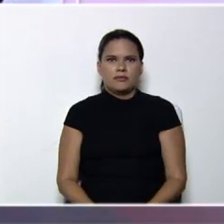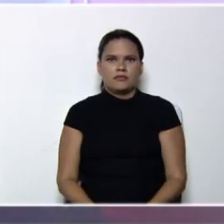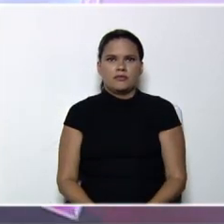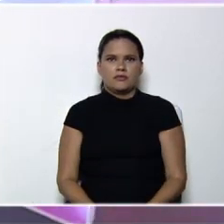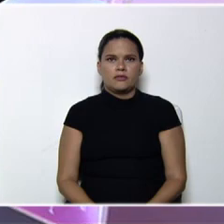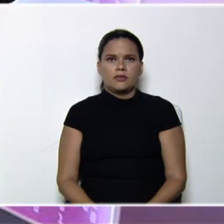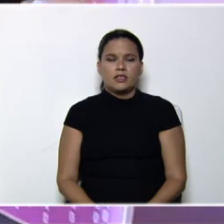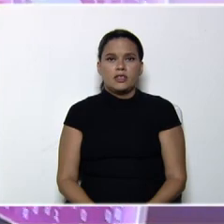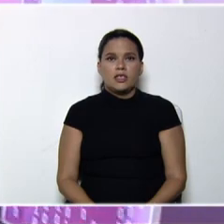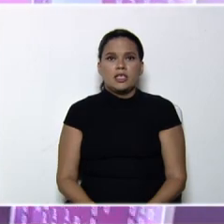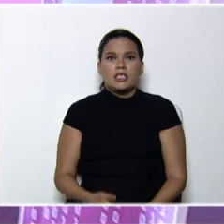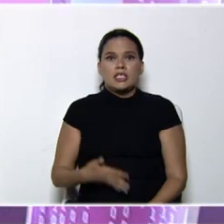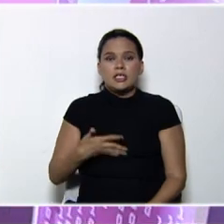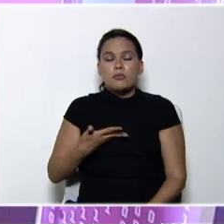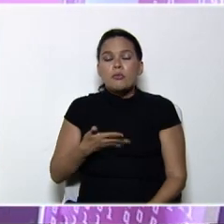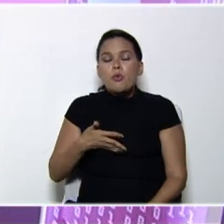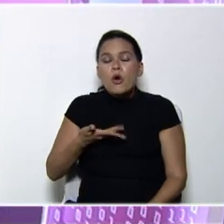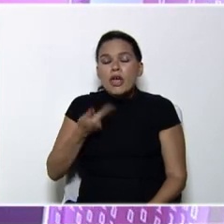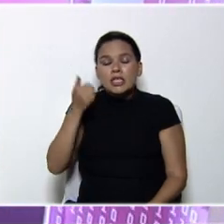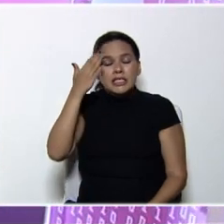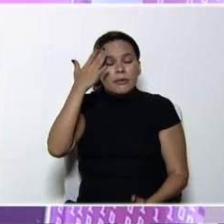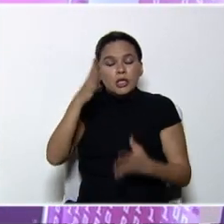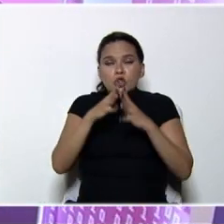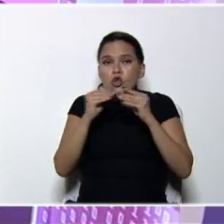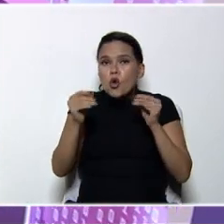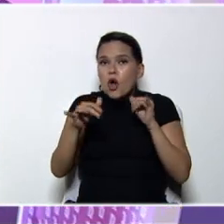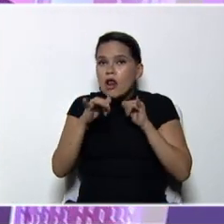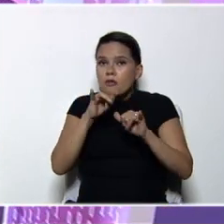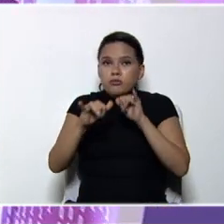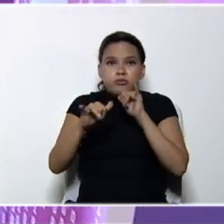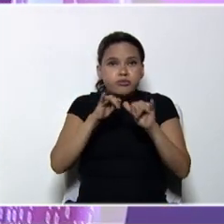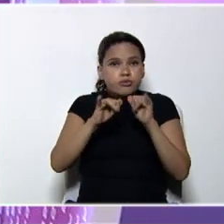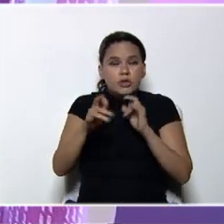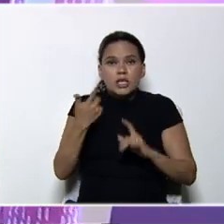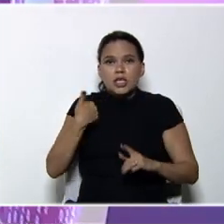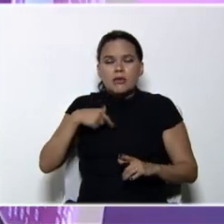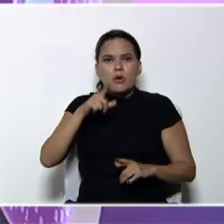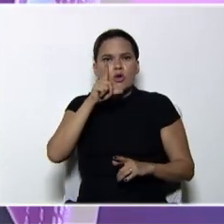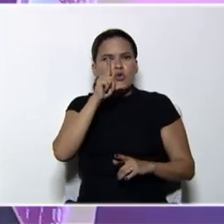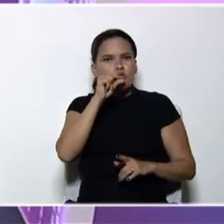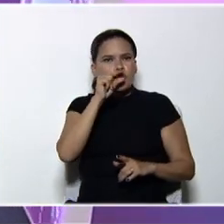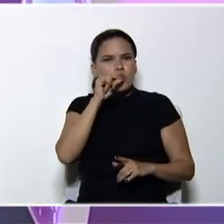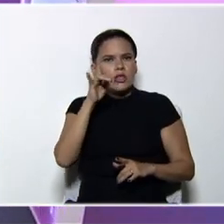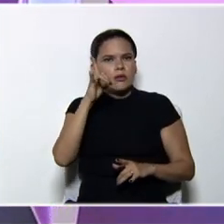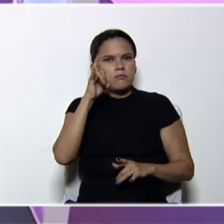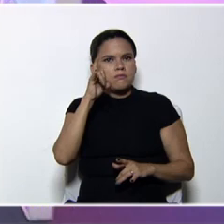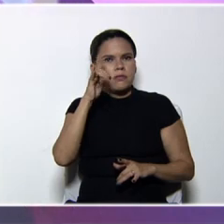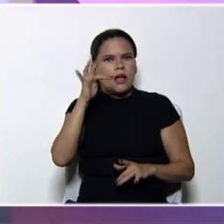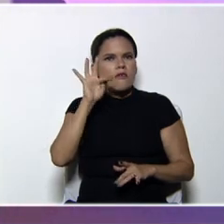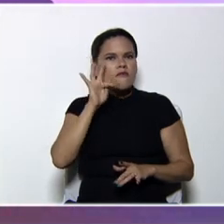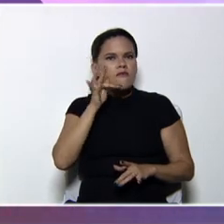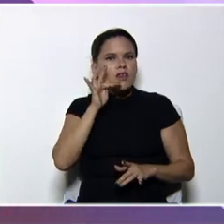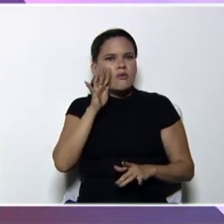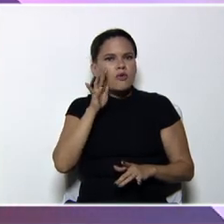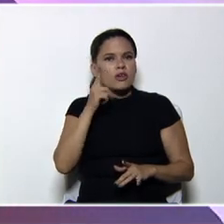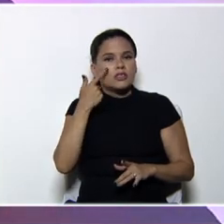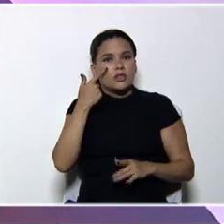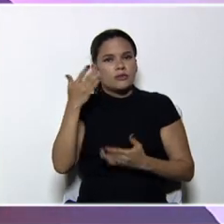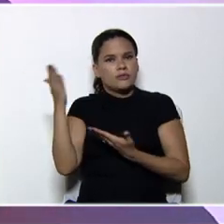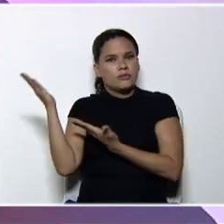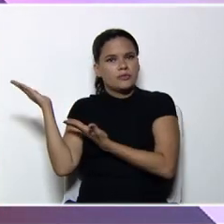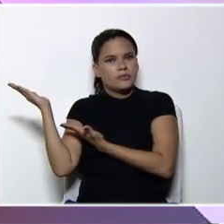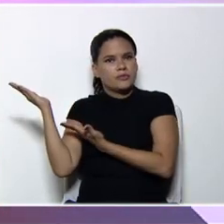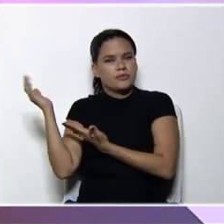cadafamiliaunescuela.me.gov.be. Se pueden enterar de todas las informaciones que tenemos en Twitter, Instagram y Facebook si nos visitan en